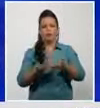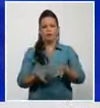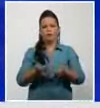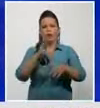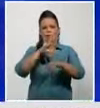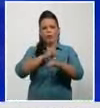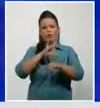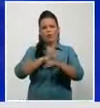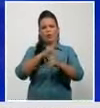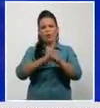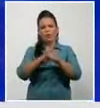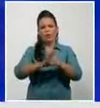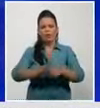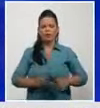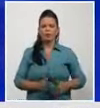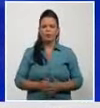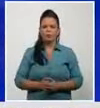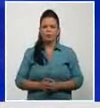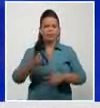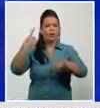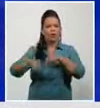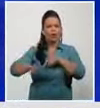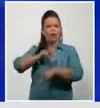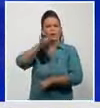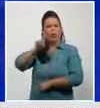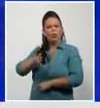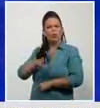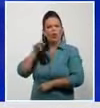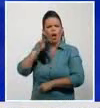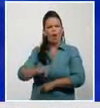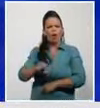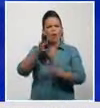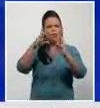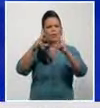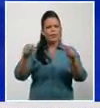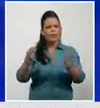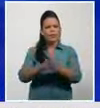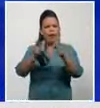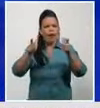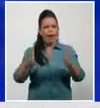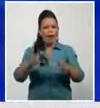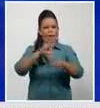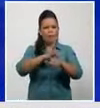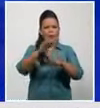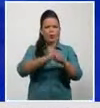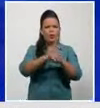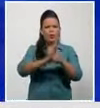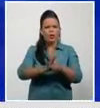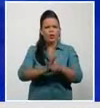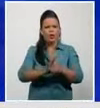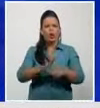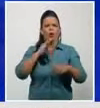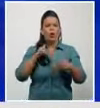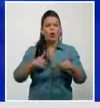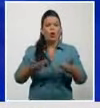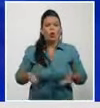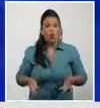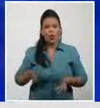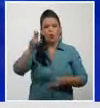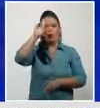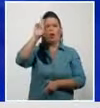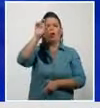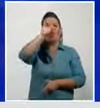pregunta del colega Lázaro Manuel Alonso. Con este incremento de casos, doctor, ¿qué capacidad tienen las instituciones de salud para ese